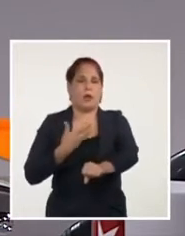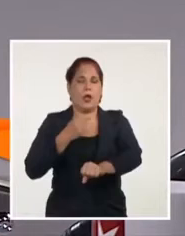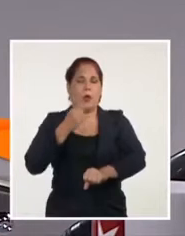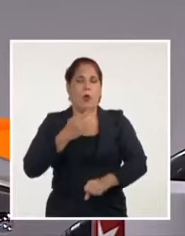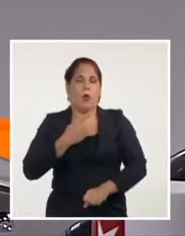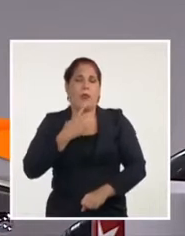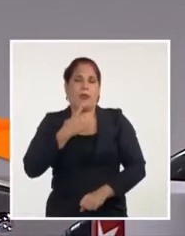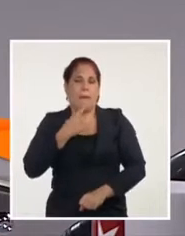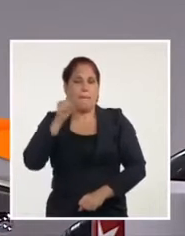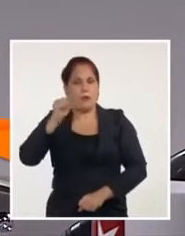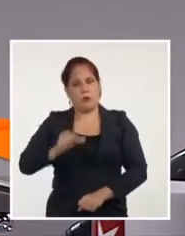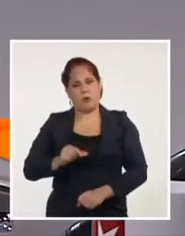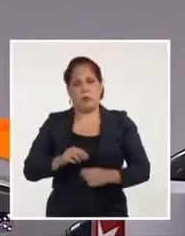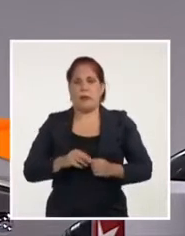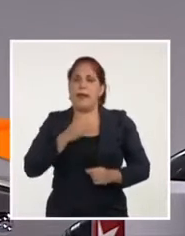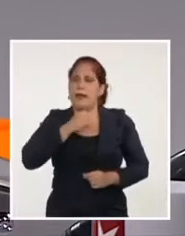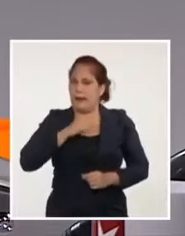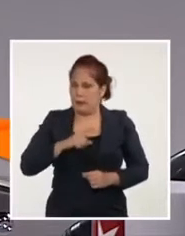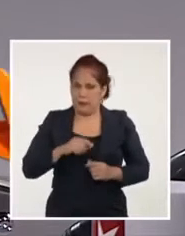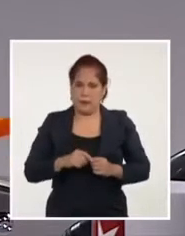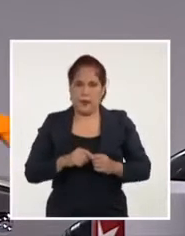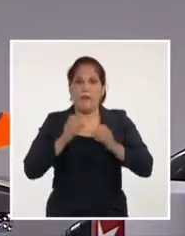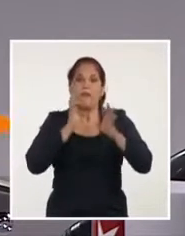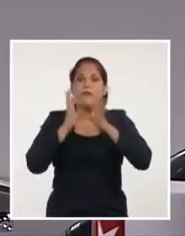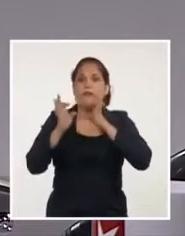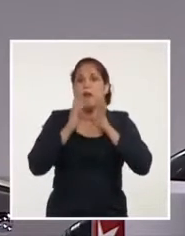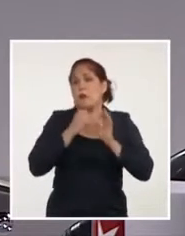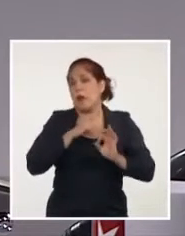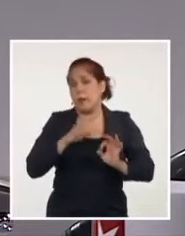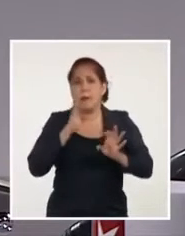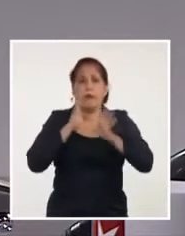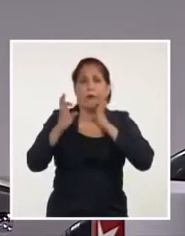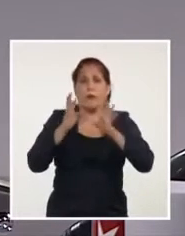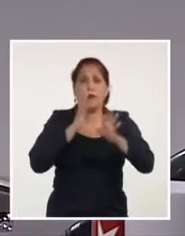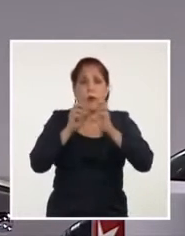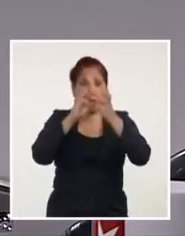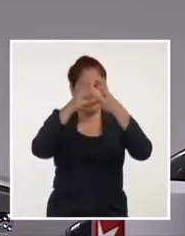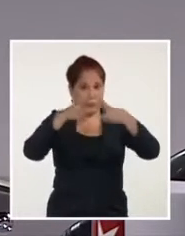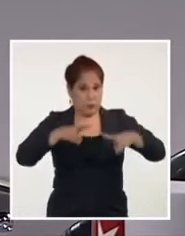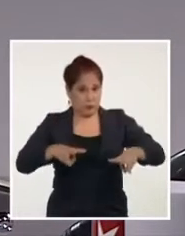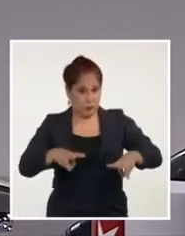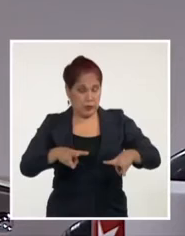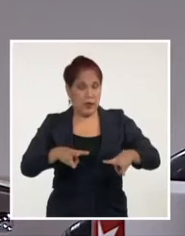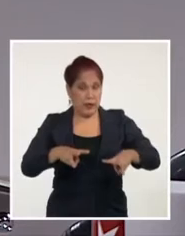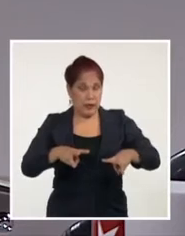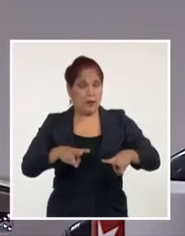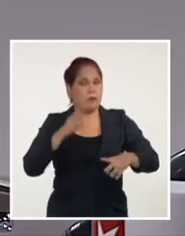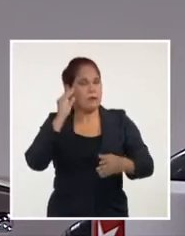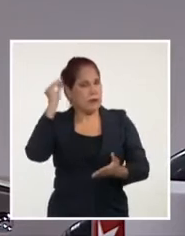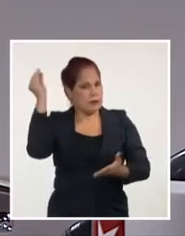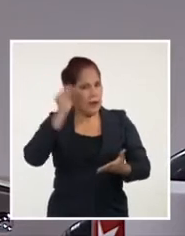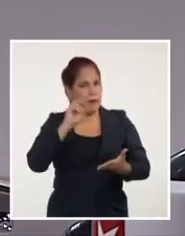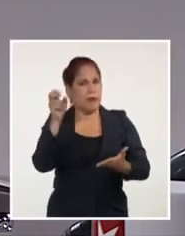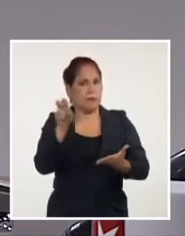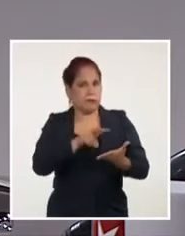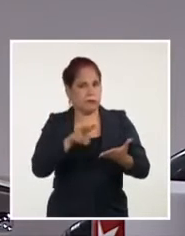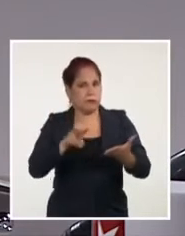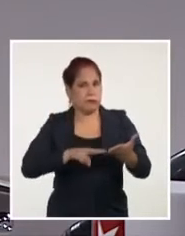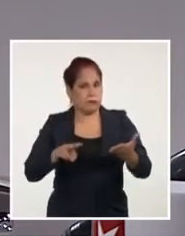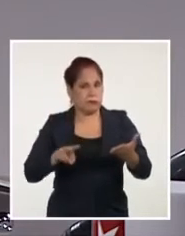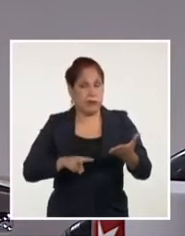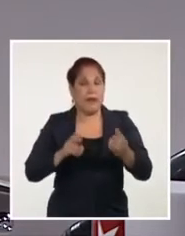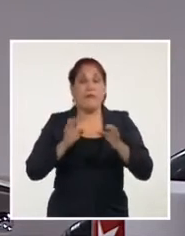percepciones. Es decir, en Facebook, por ejemplo, Facebook es una red y eso está muy documentado, la intervención de Facebook en montones